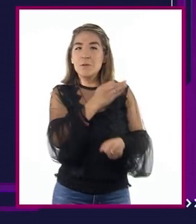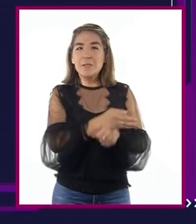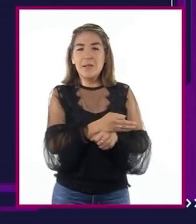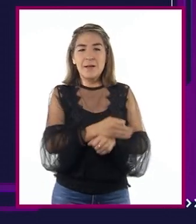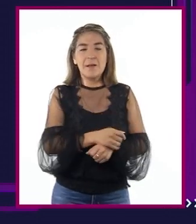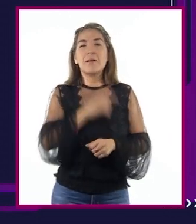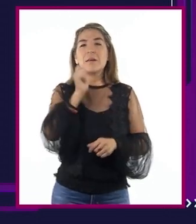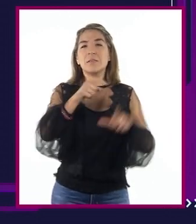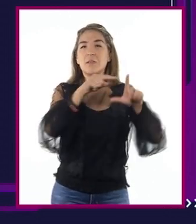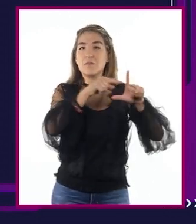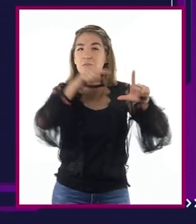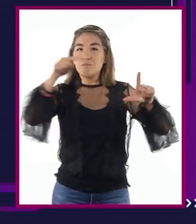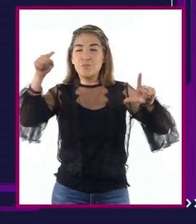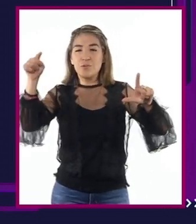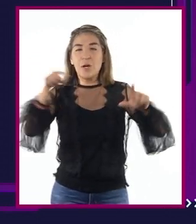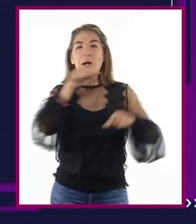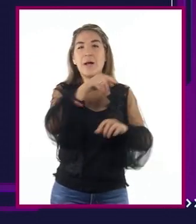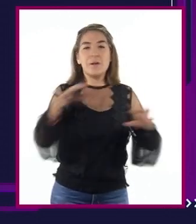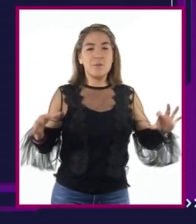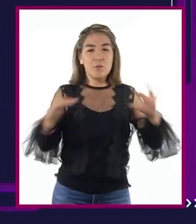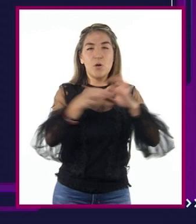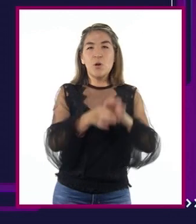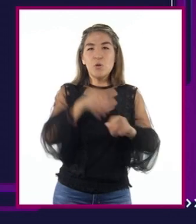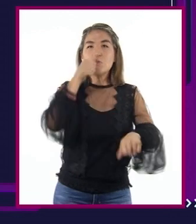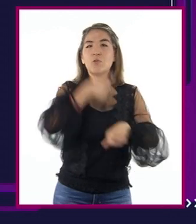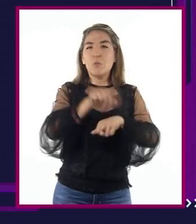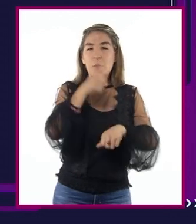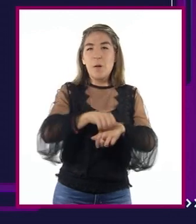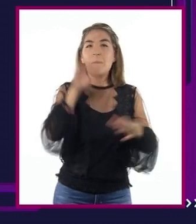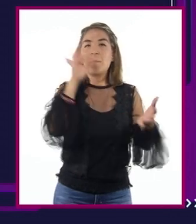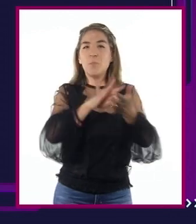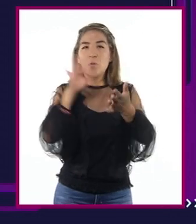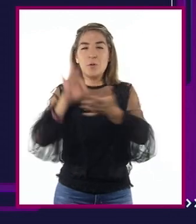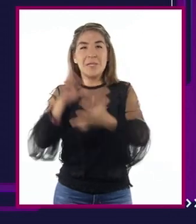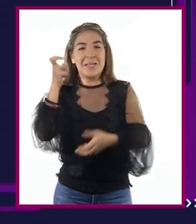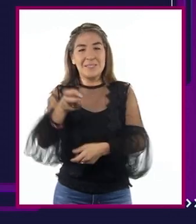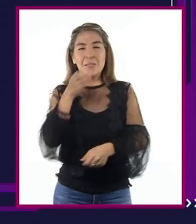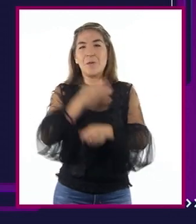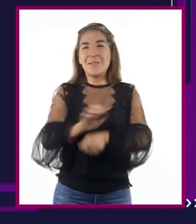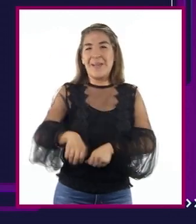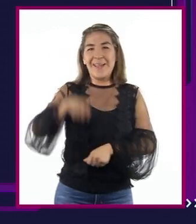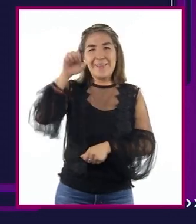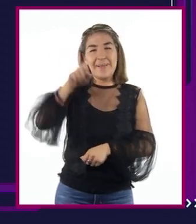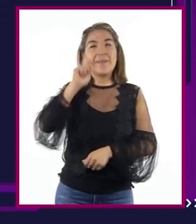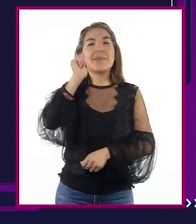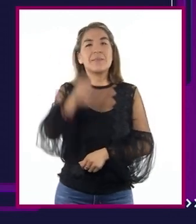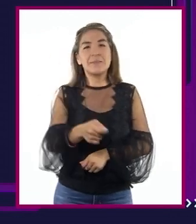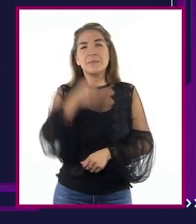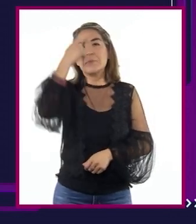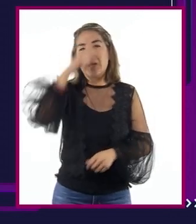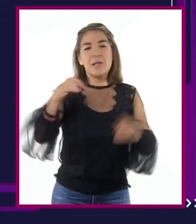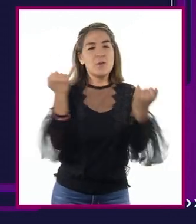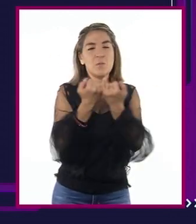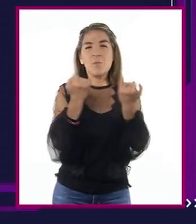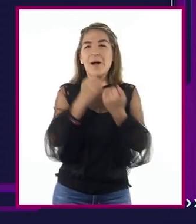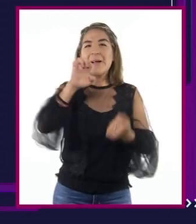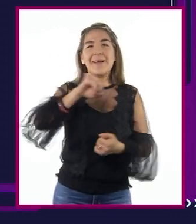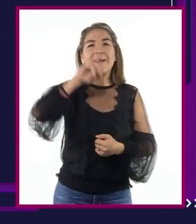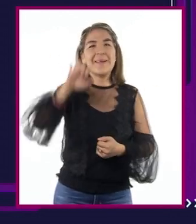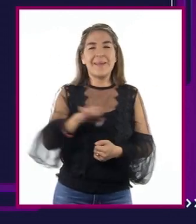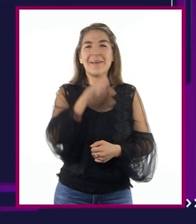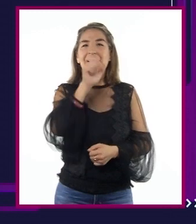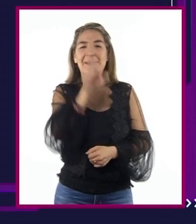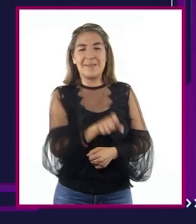el segmento de recta que une los puntos correspondientes a esas edades es paralela al eje